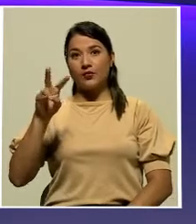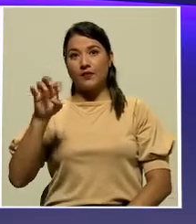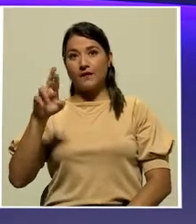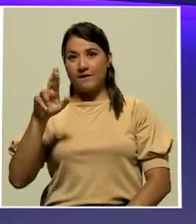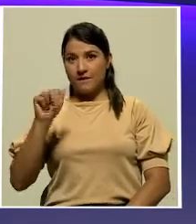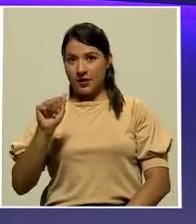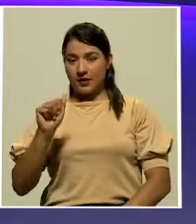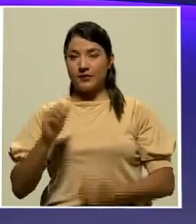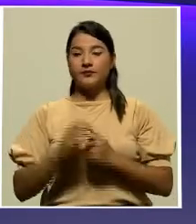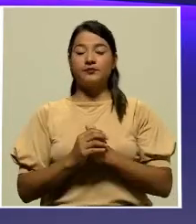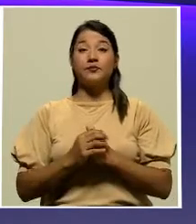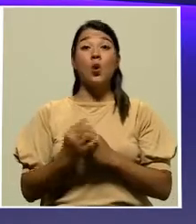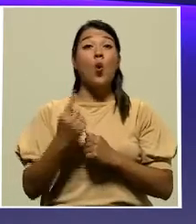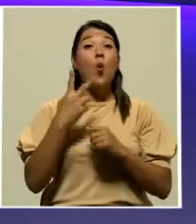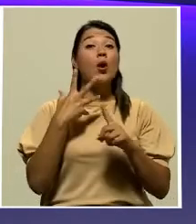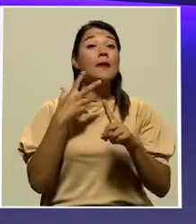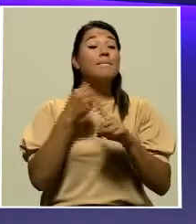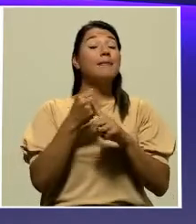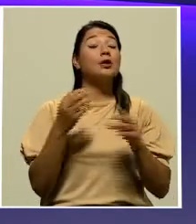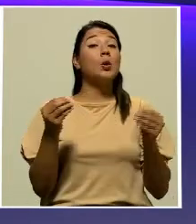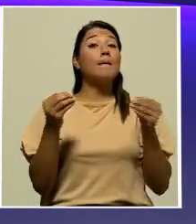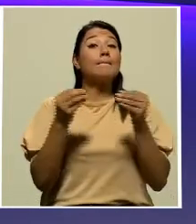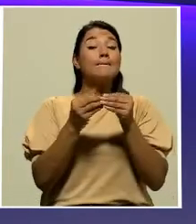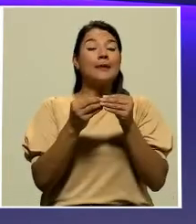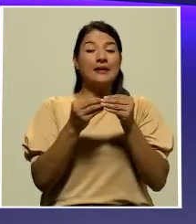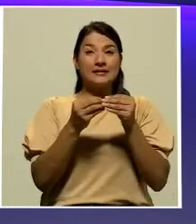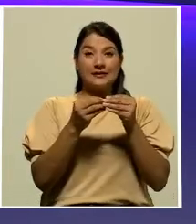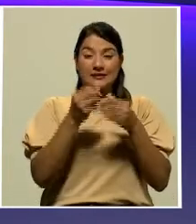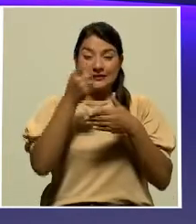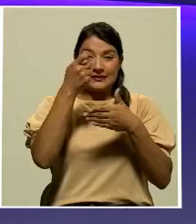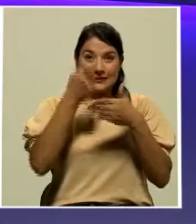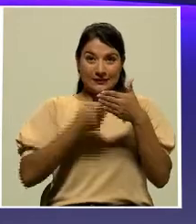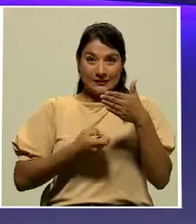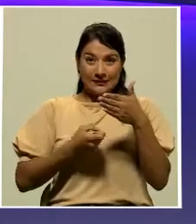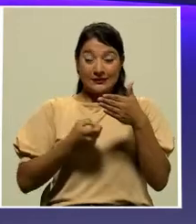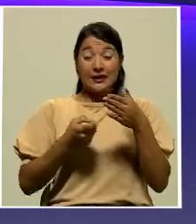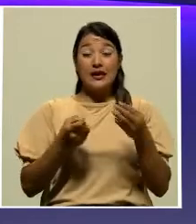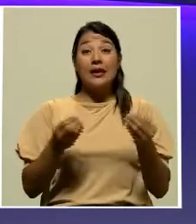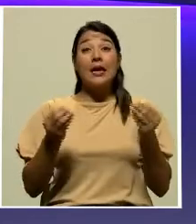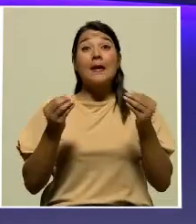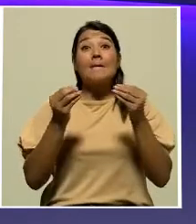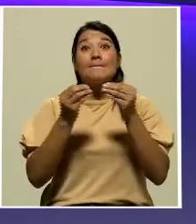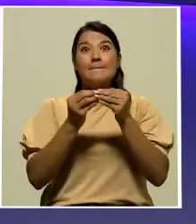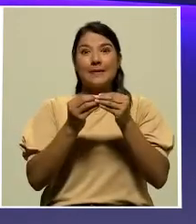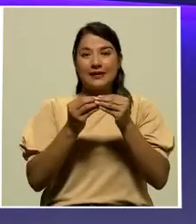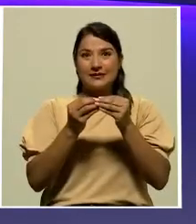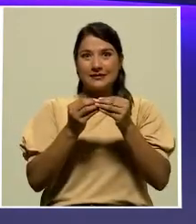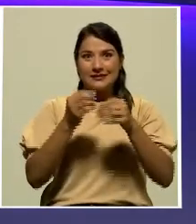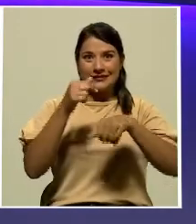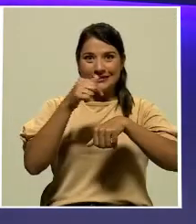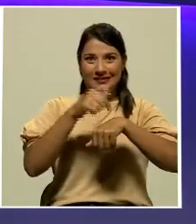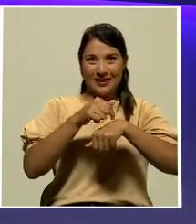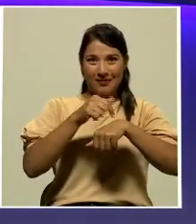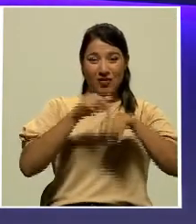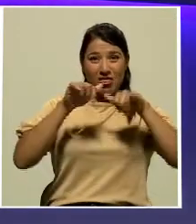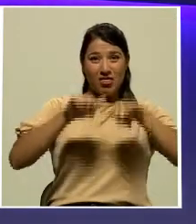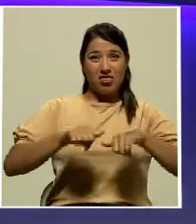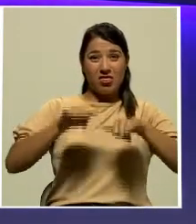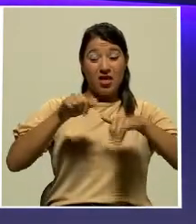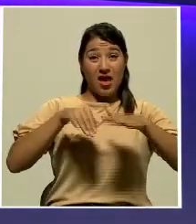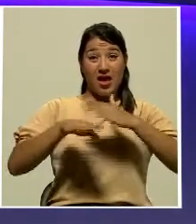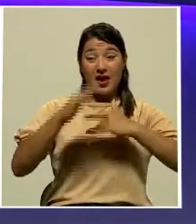Uno de los impactos más severos, dañinos y duraderos de la pandemia es el